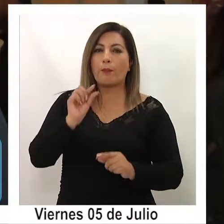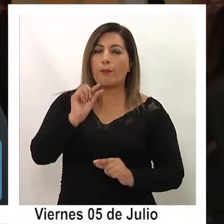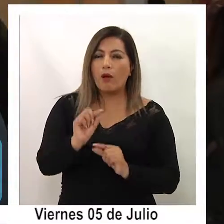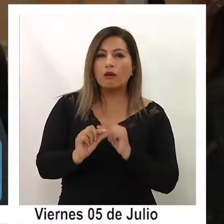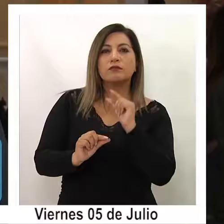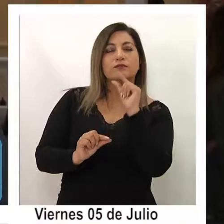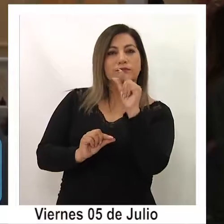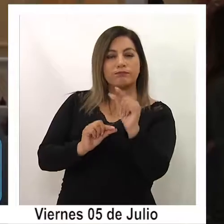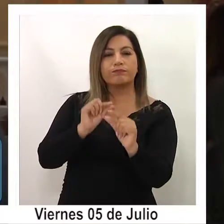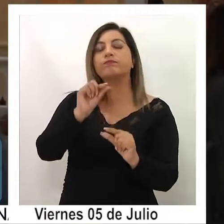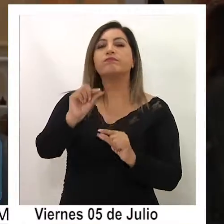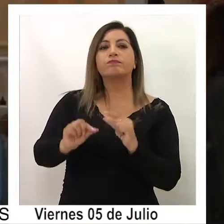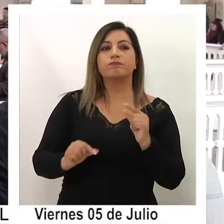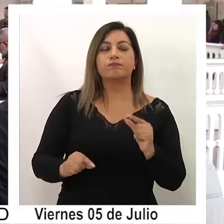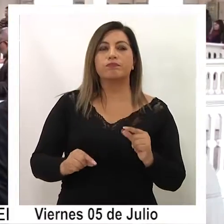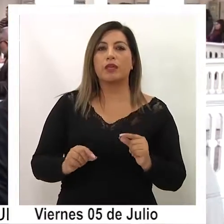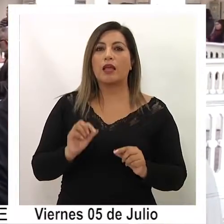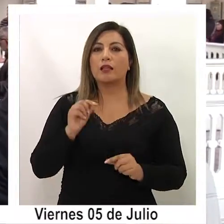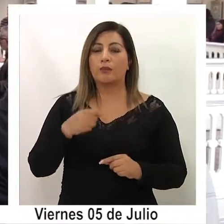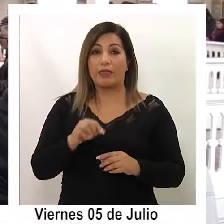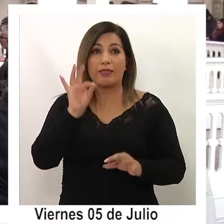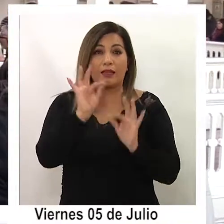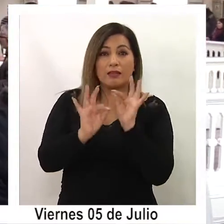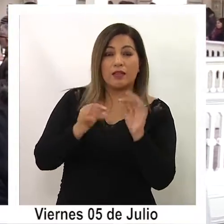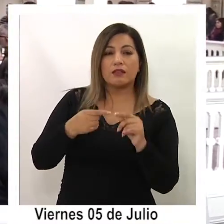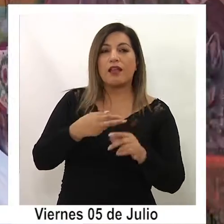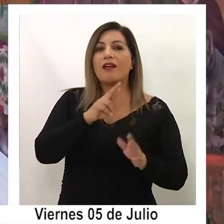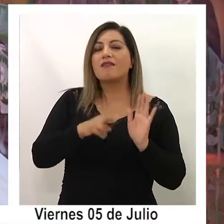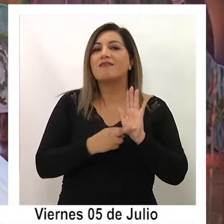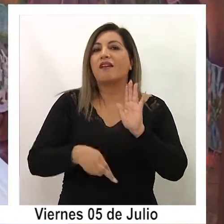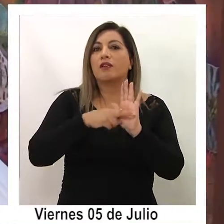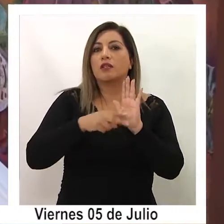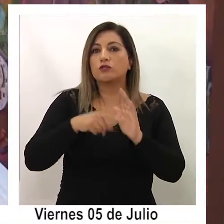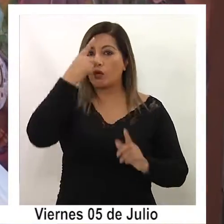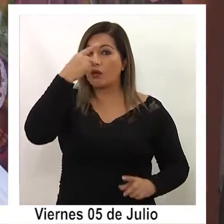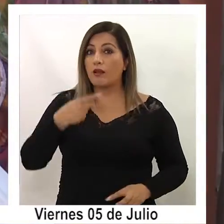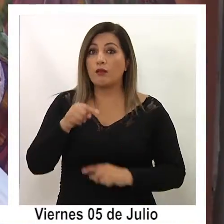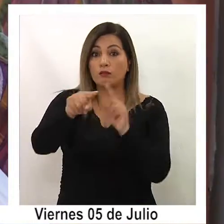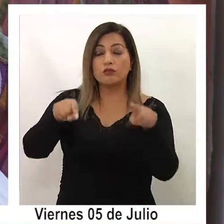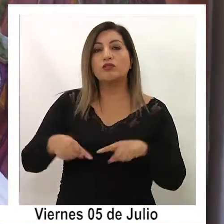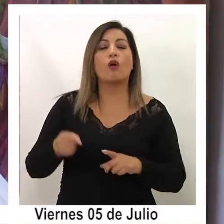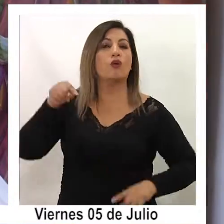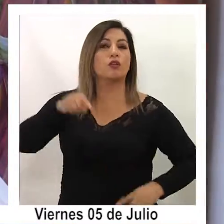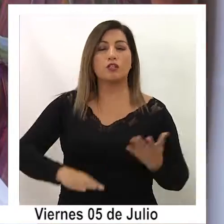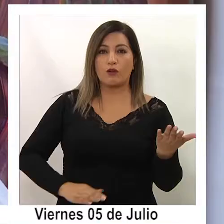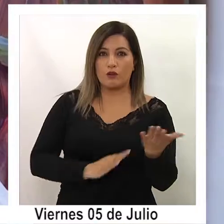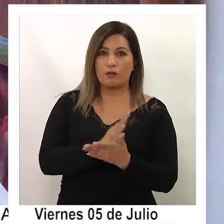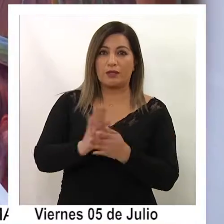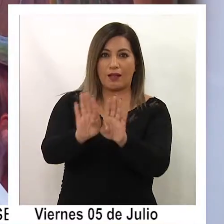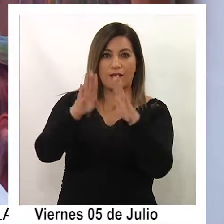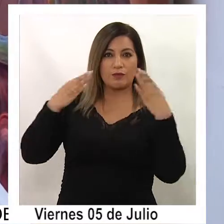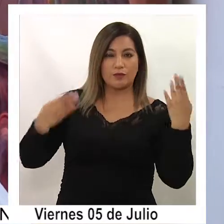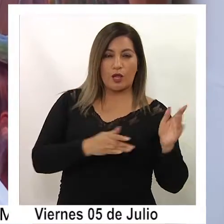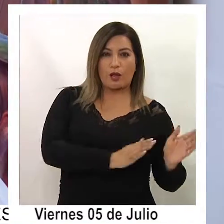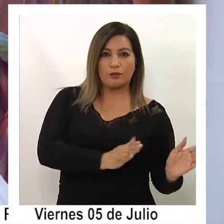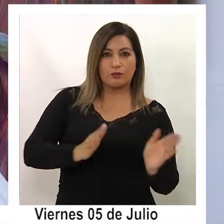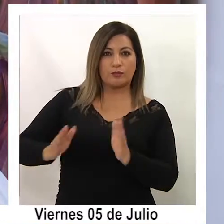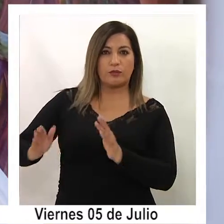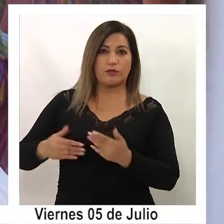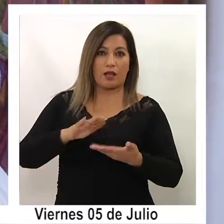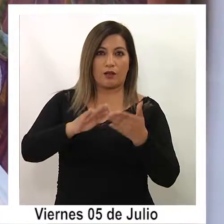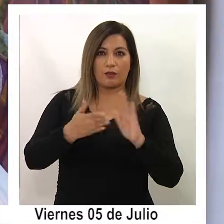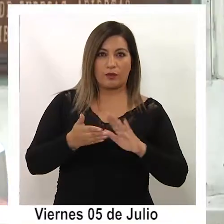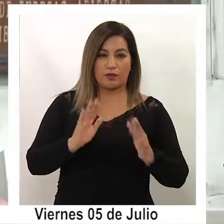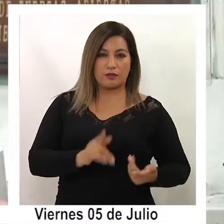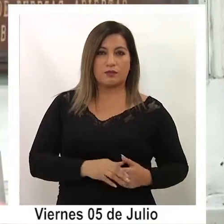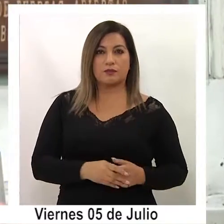paulatino y es acucioso, que es la rehabilitación del museo, y hoy marcamos la apertura de este proceso a la